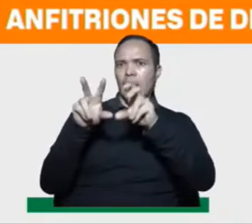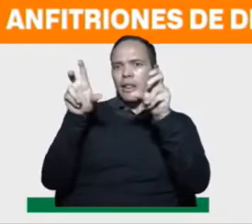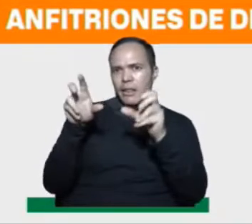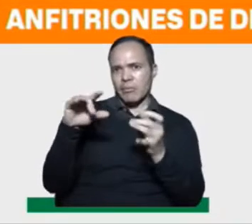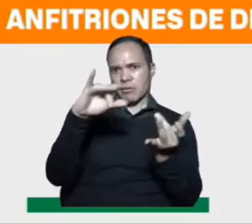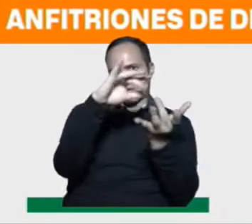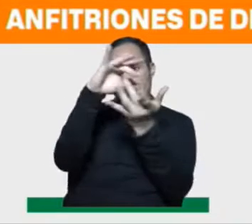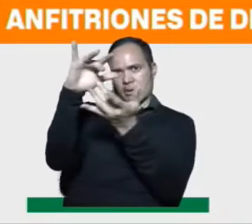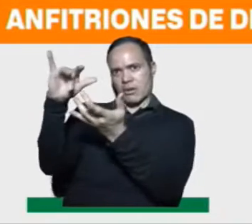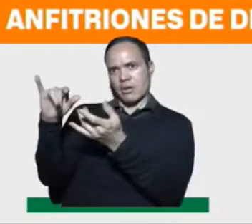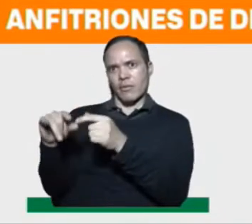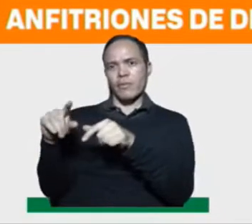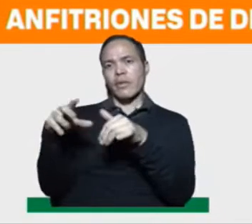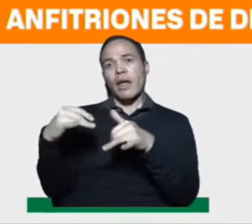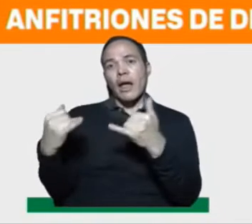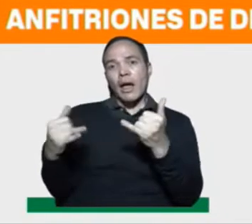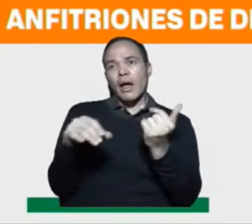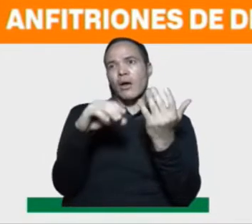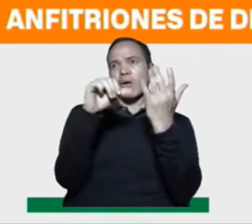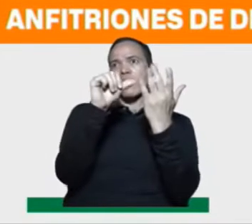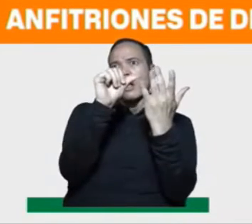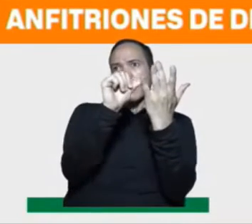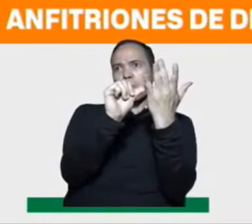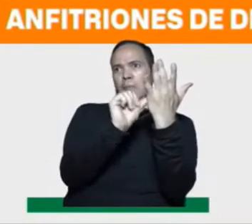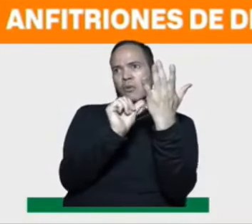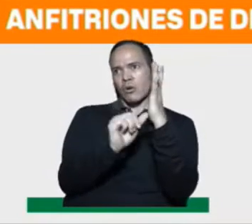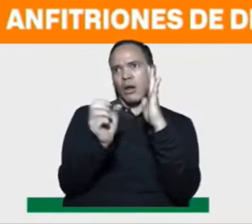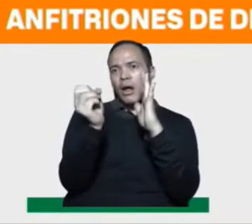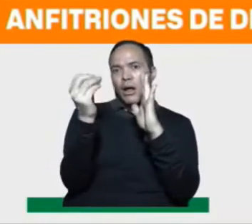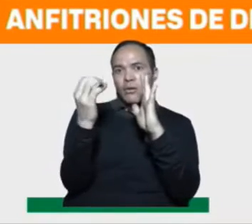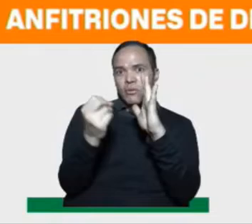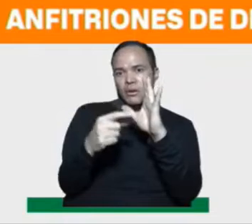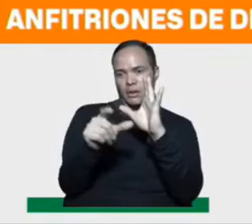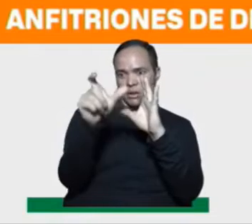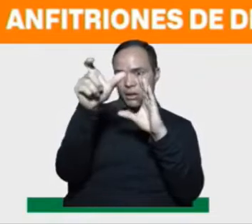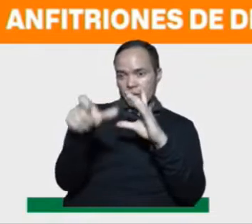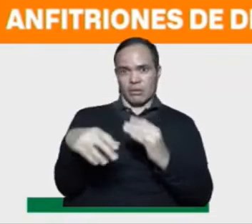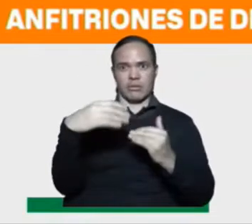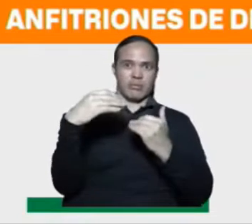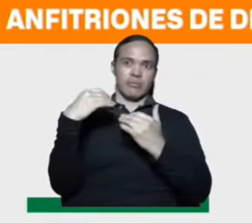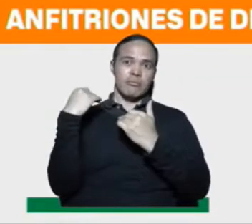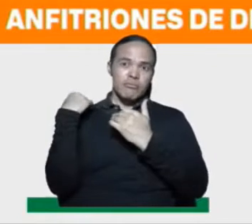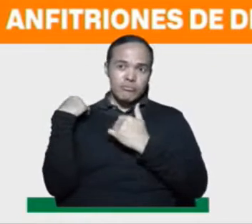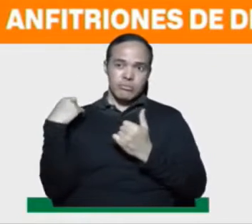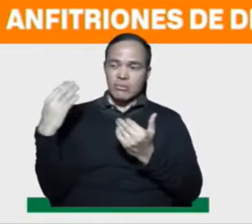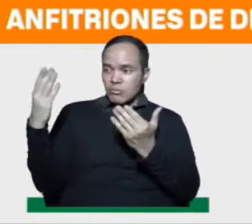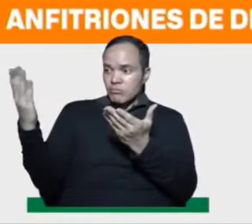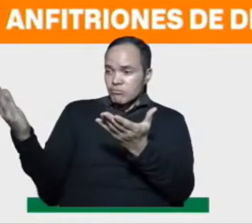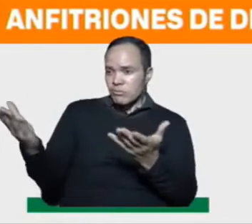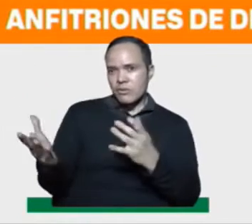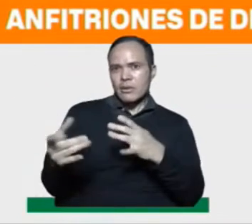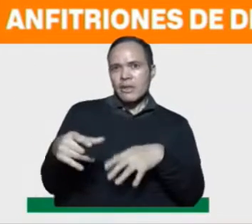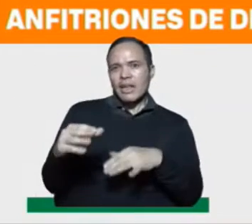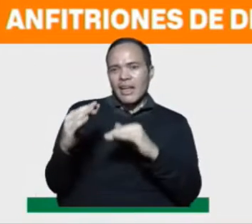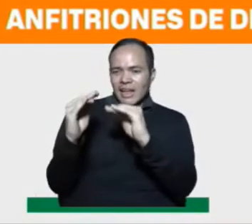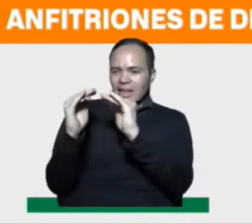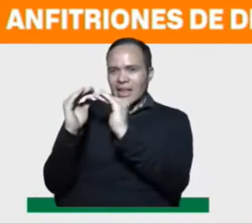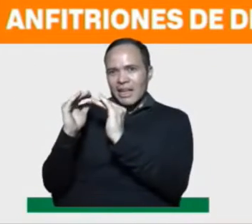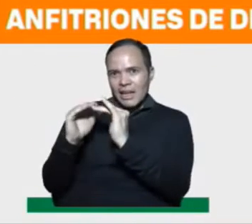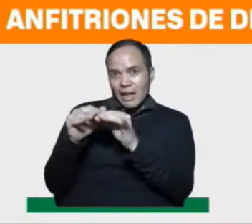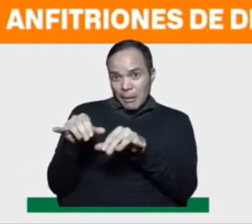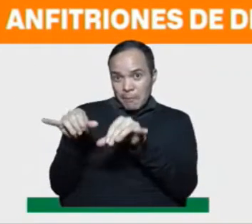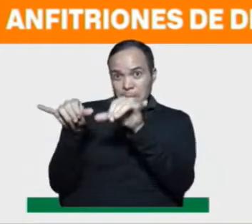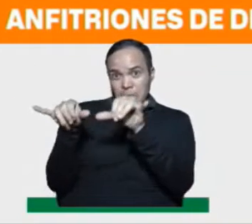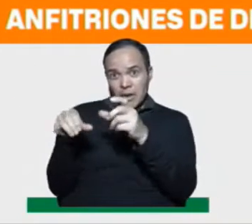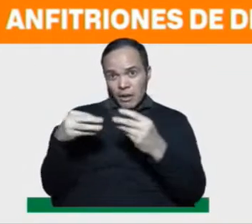llama Anfitriones del Destino. Anfitriones del Destino es preparar con facilitadores del mismo territorio, formador de